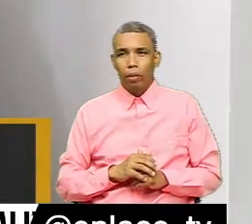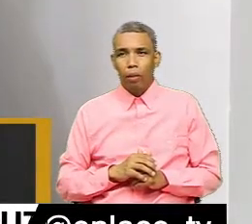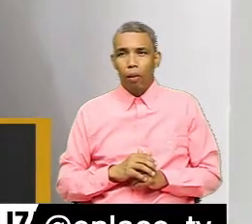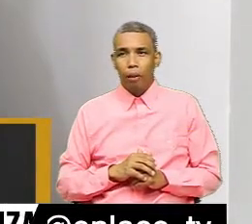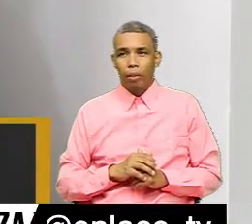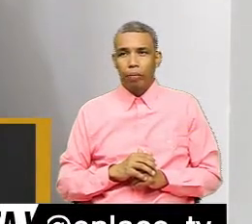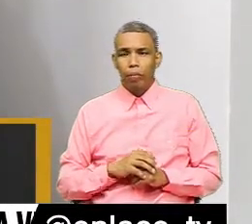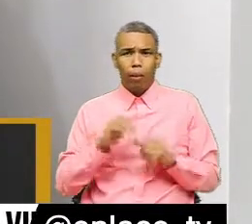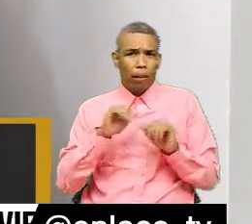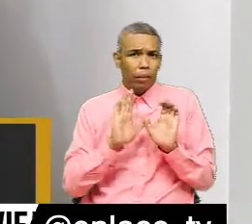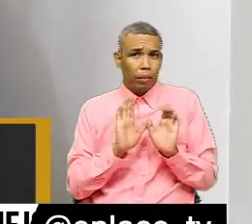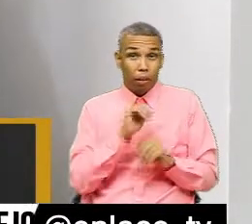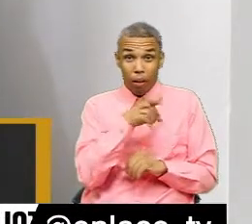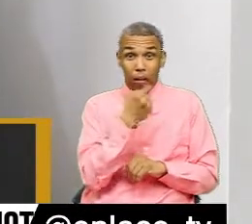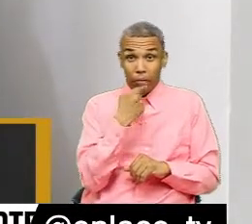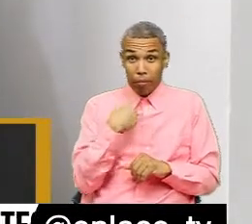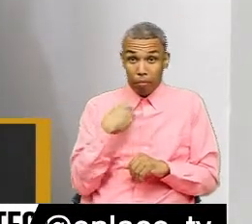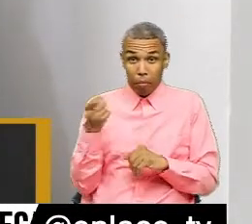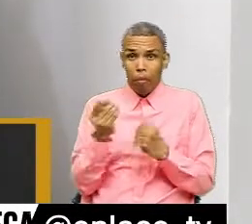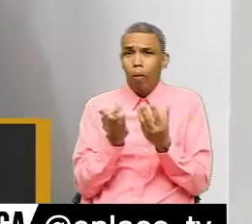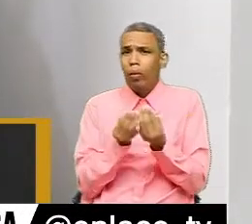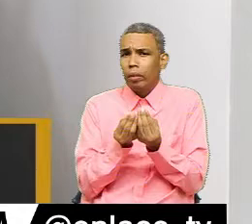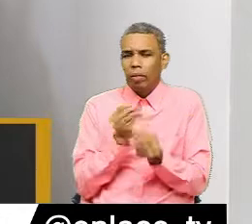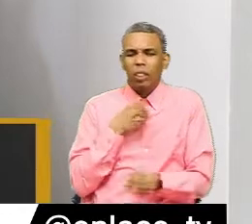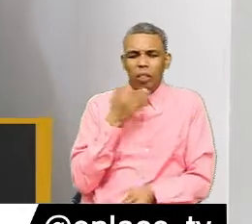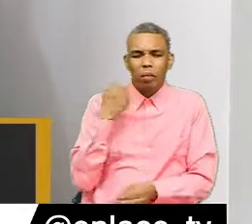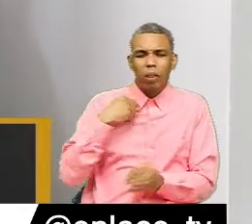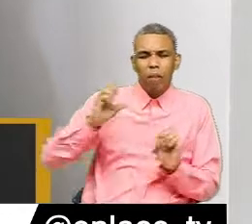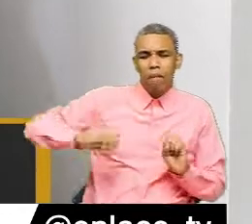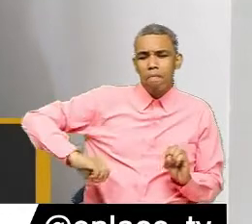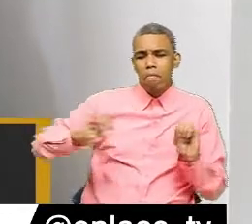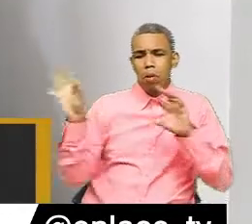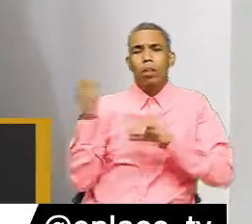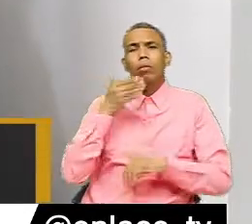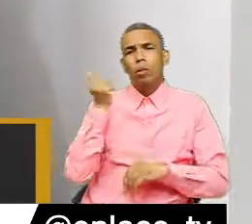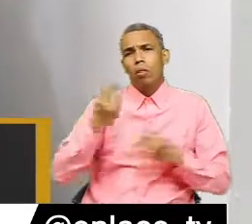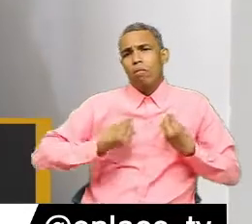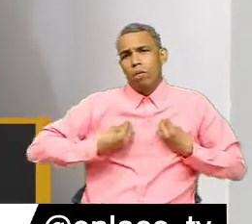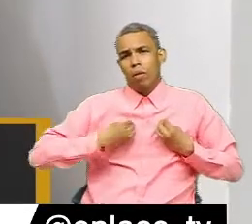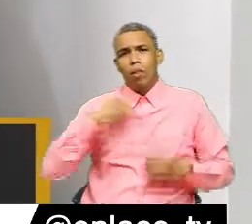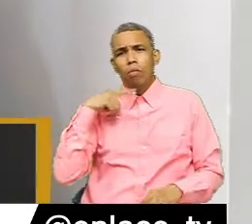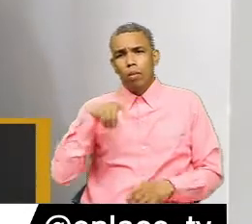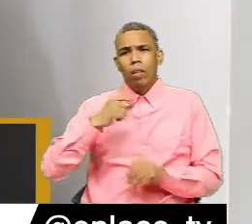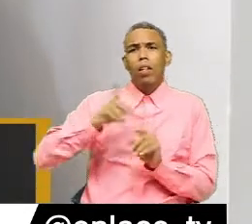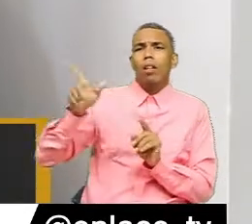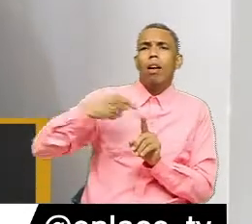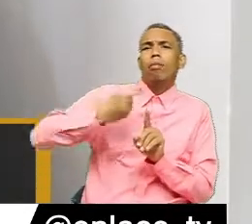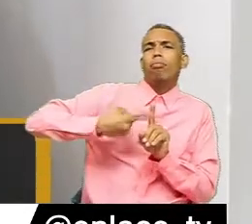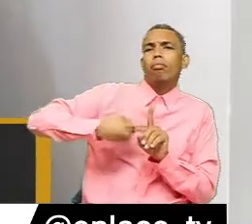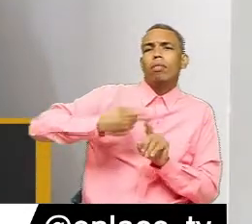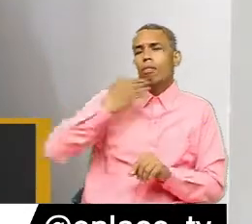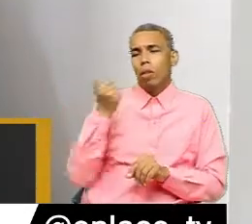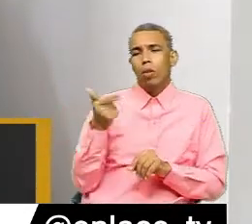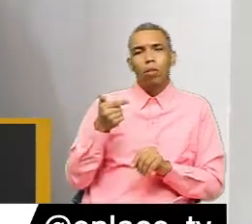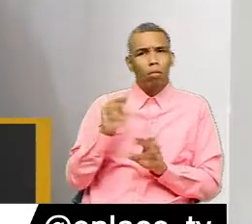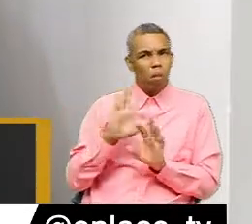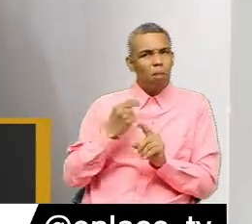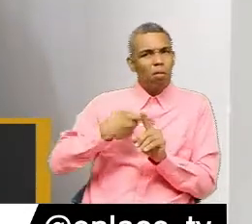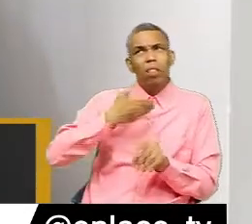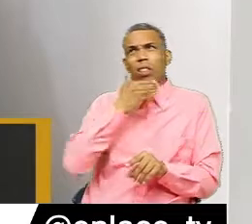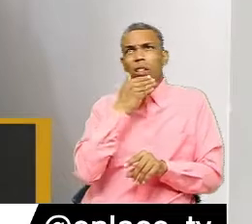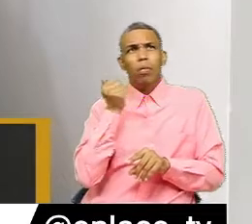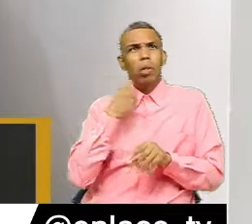terapias domiciliarias. Me fui a vivir a Bucaramanga gastando dinero de donde no lo tenía, pagando un arriendo y